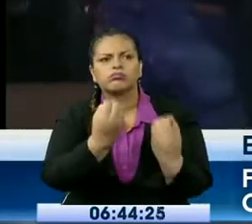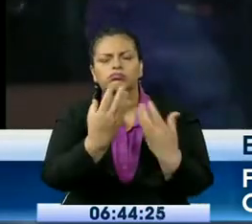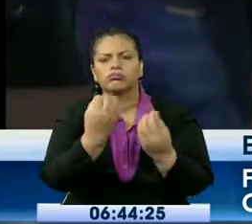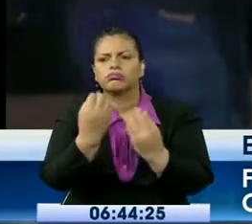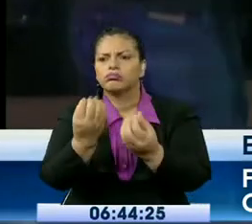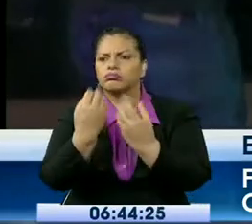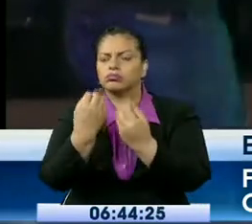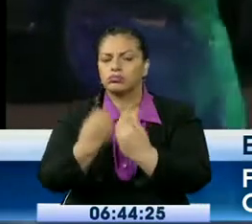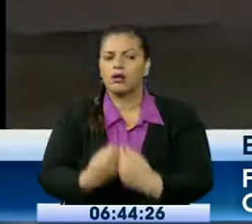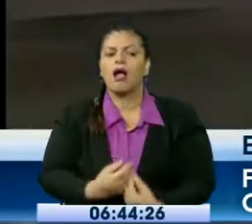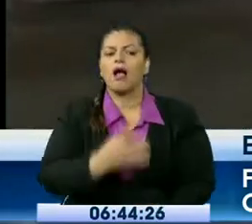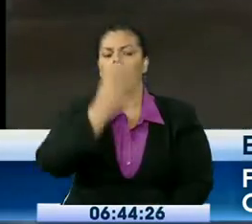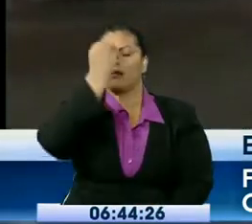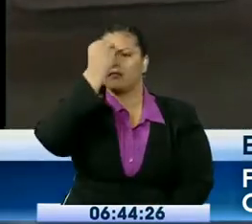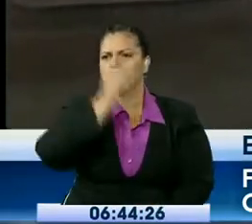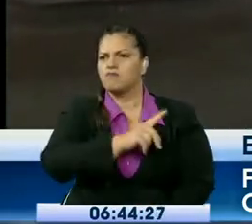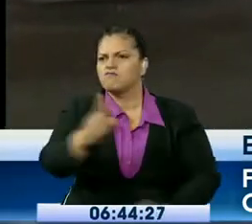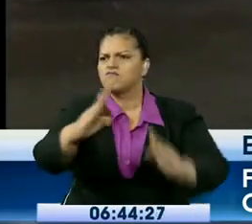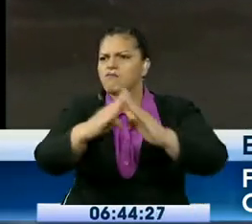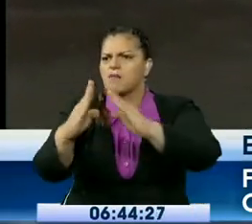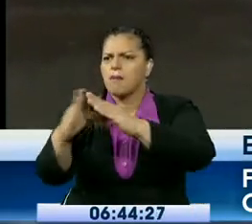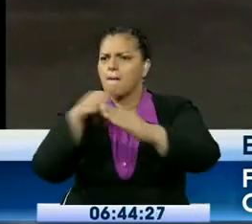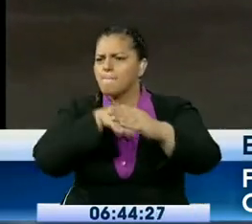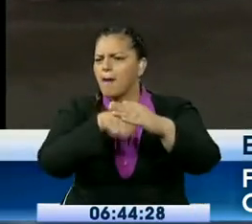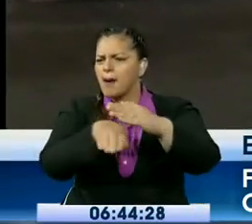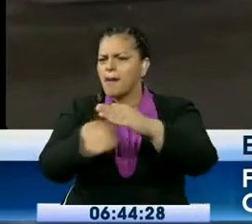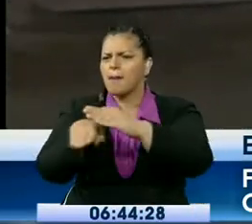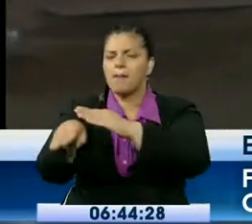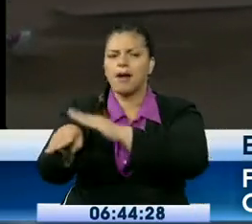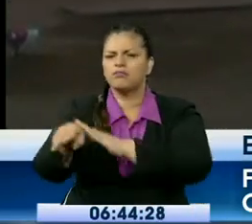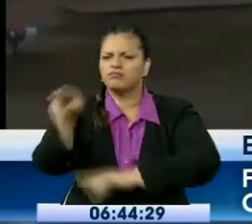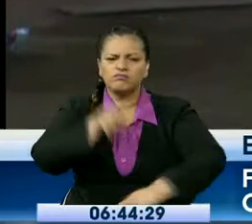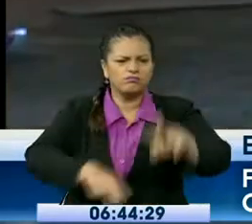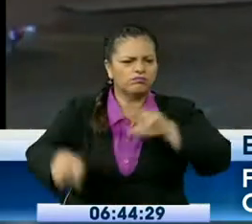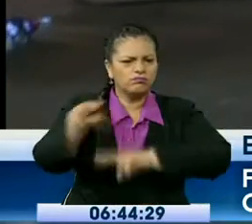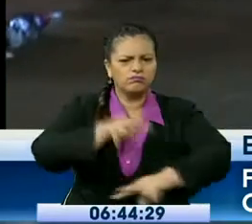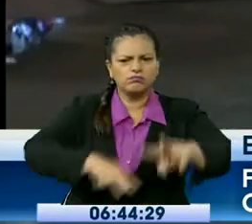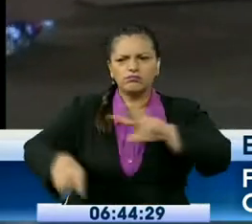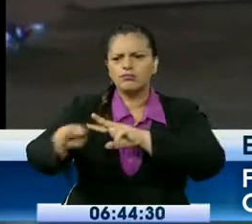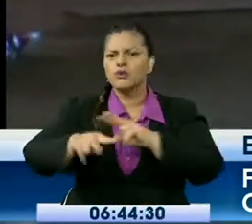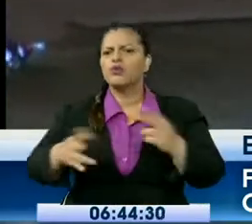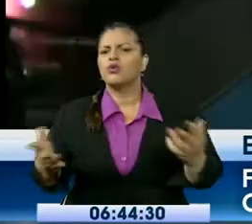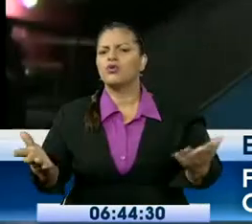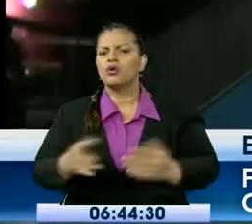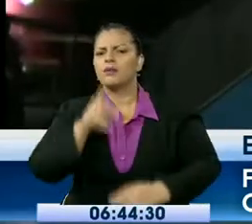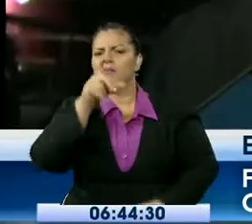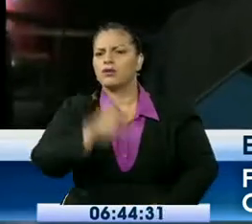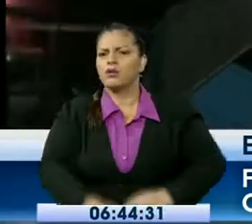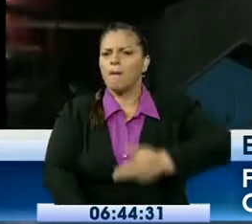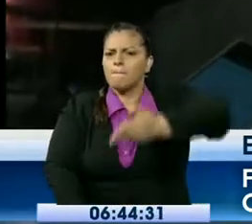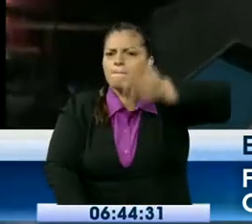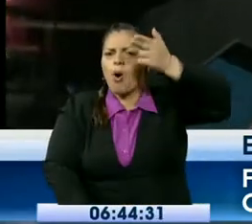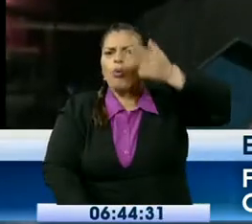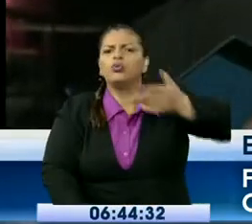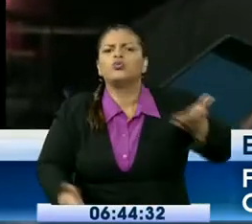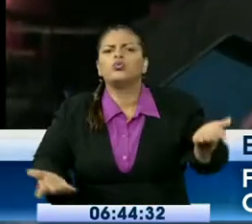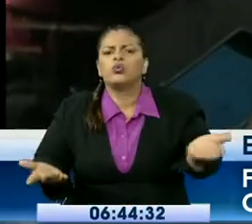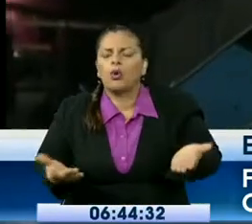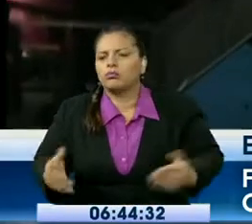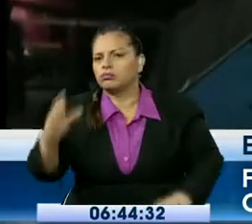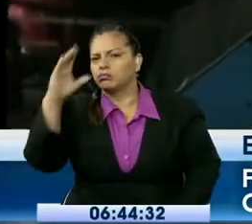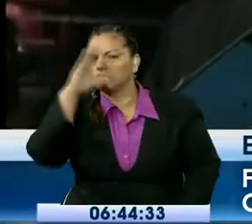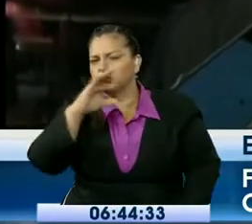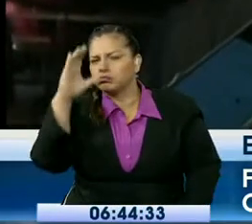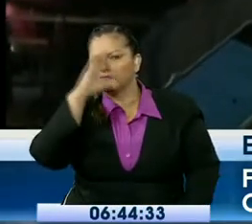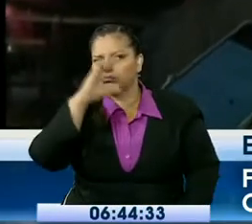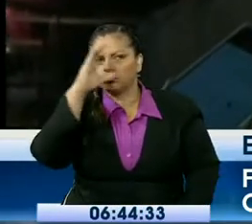varios allanamientos, tendientes a dar con los asesinos y esclarecer el caso. Todos esos indicios que se encuentran